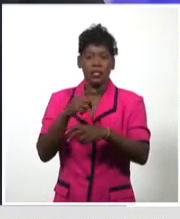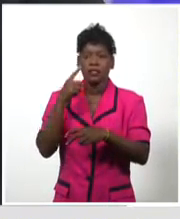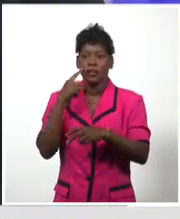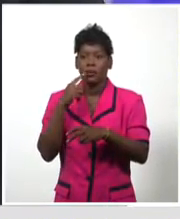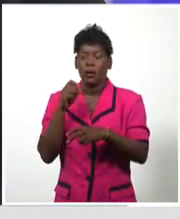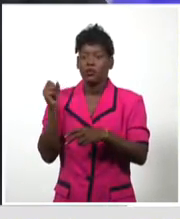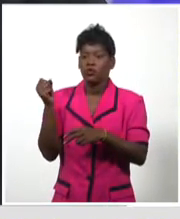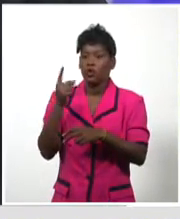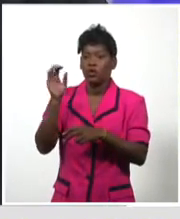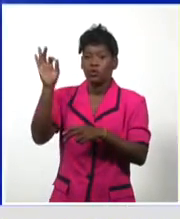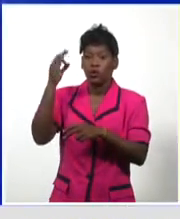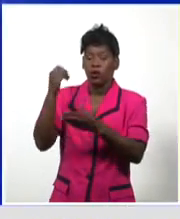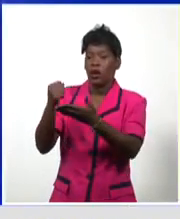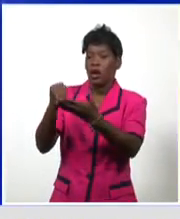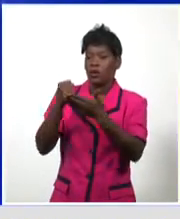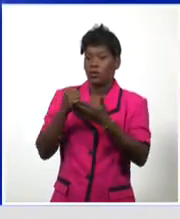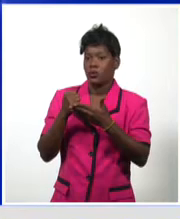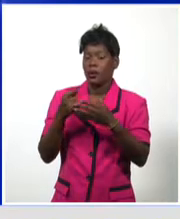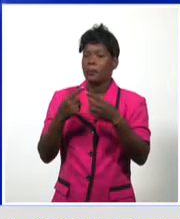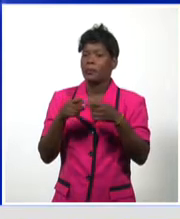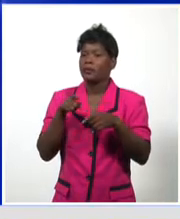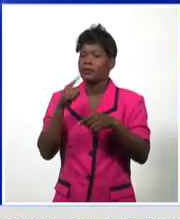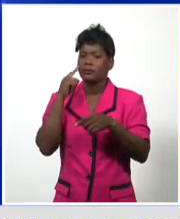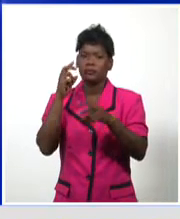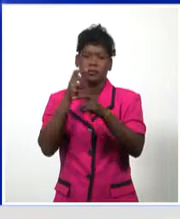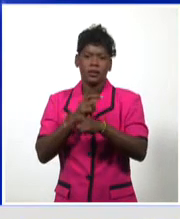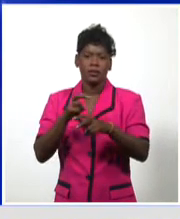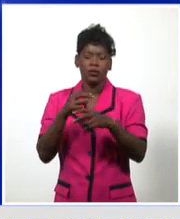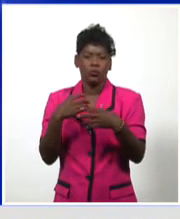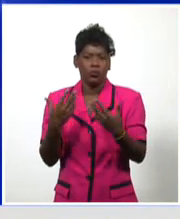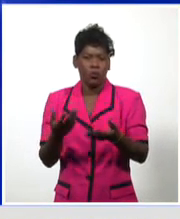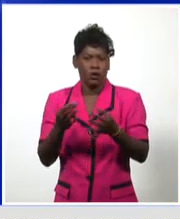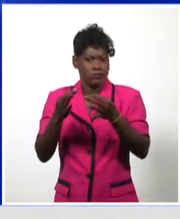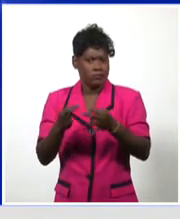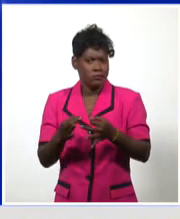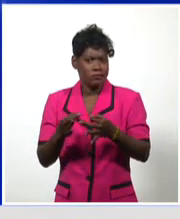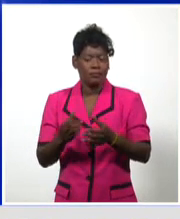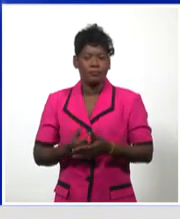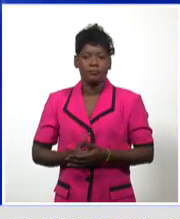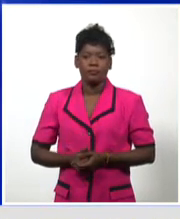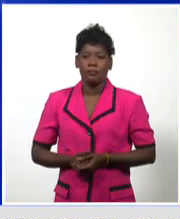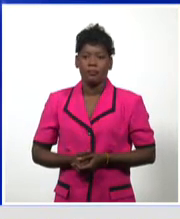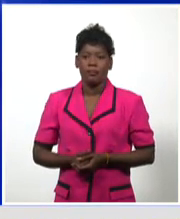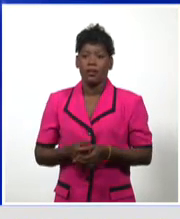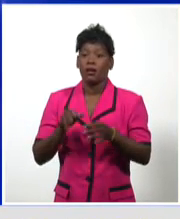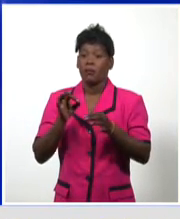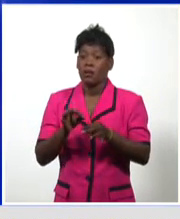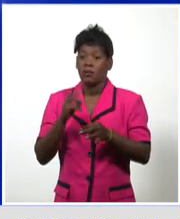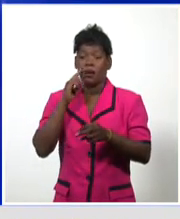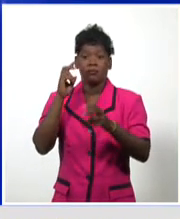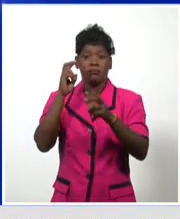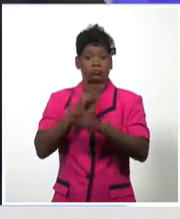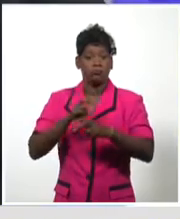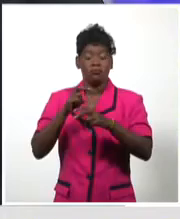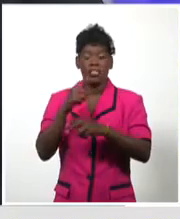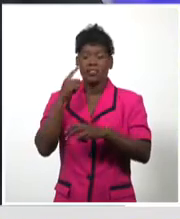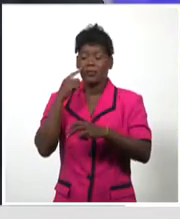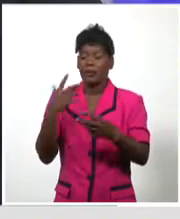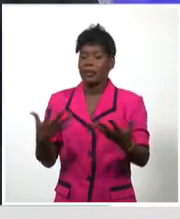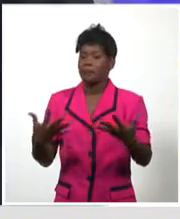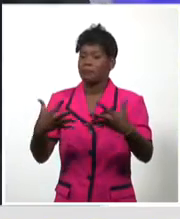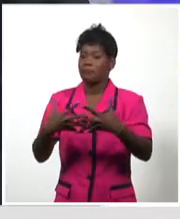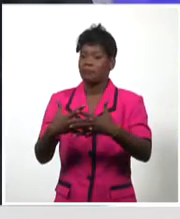su propagación. ¿Y las investigaciones que han estado demostrando? Las investigaciones han estado demostrando que no es así exactamente. O sea, si es cierto que de